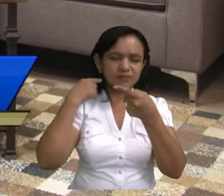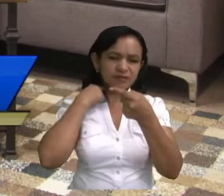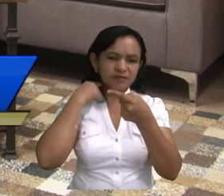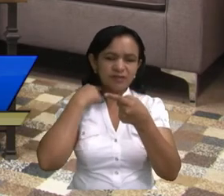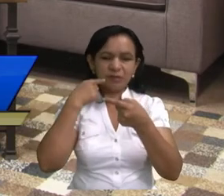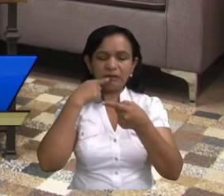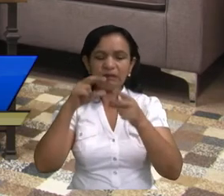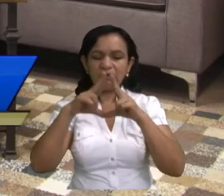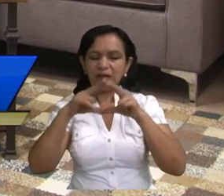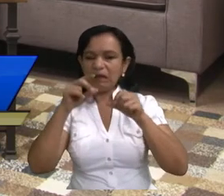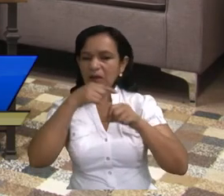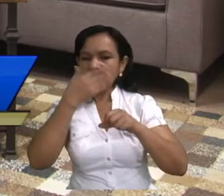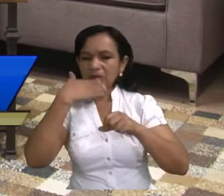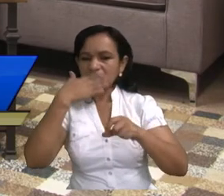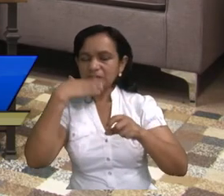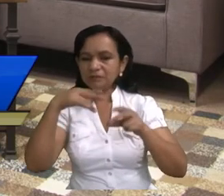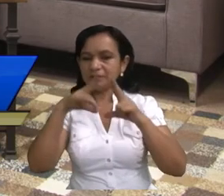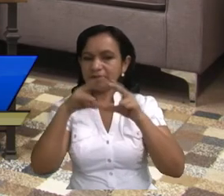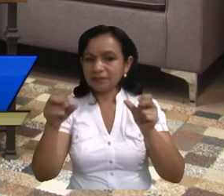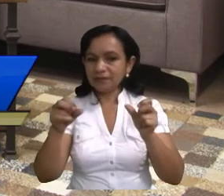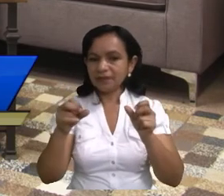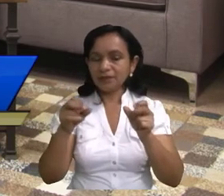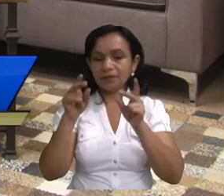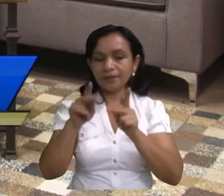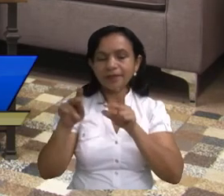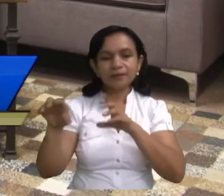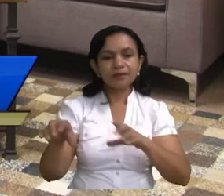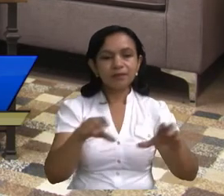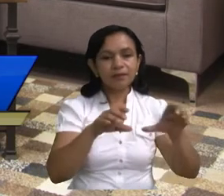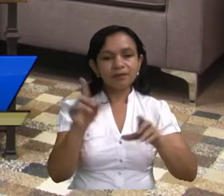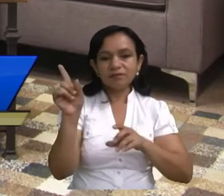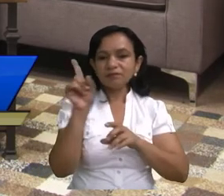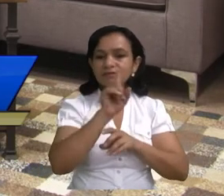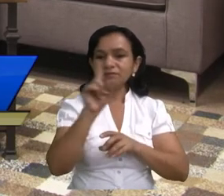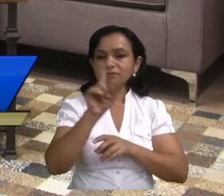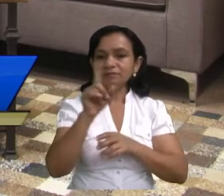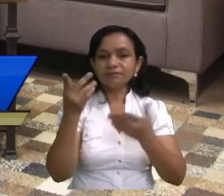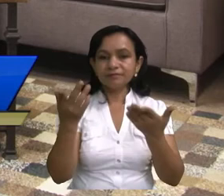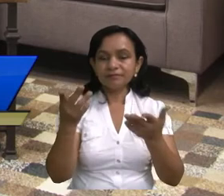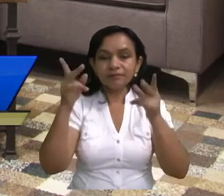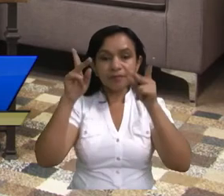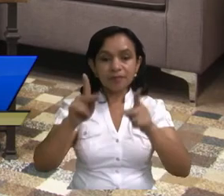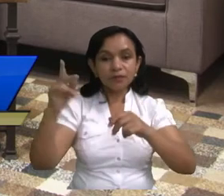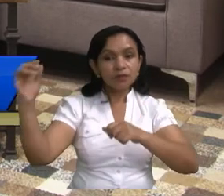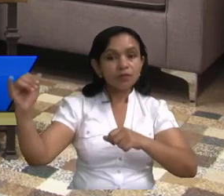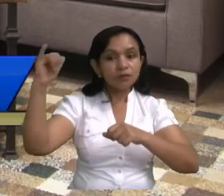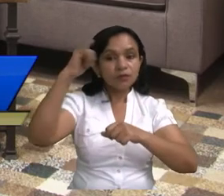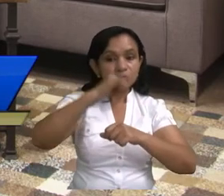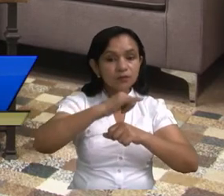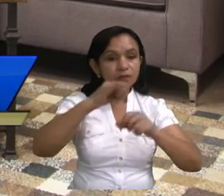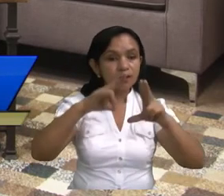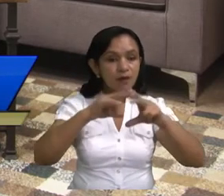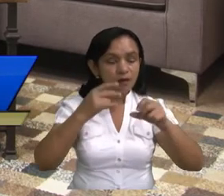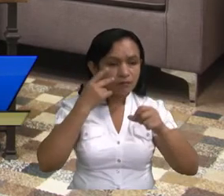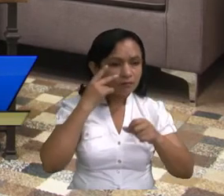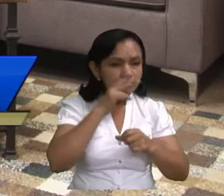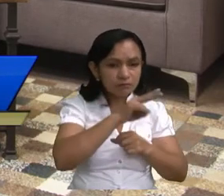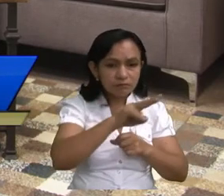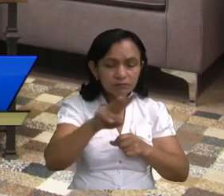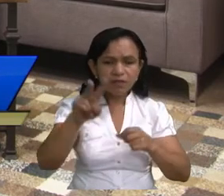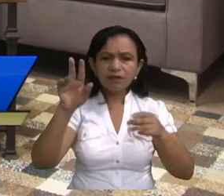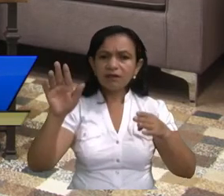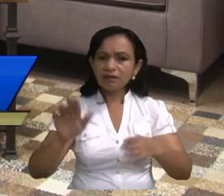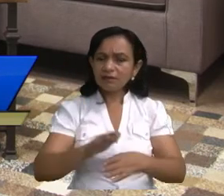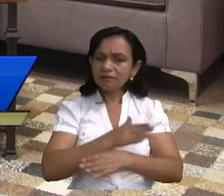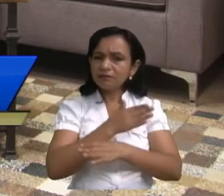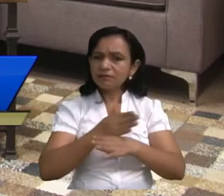de ponernos mal para que no se hagan los eventos en Nicaragua. Cuando claro, la gente viene, se da cuenta que la situación que tenemos en